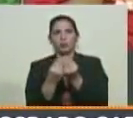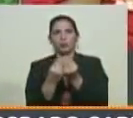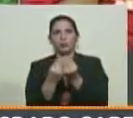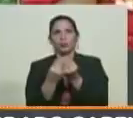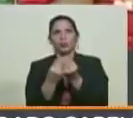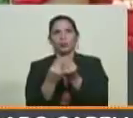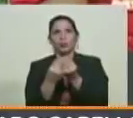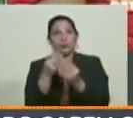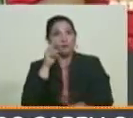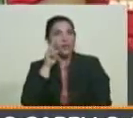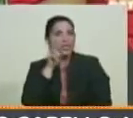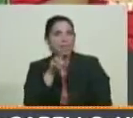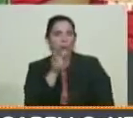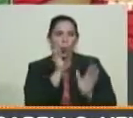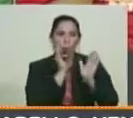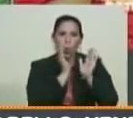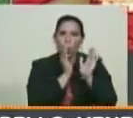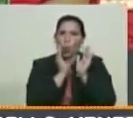tanto orden,